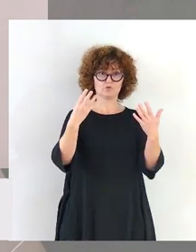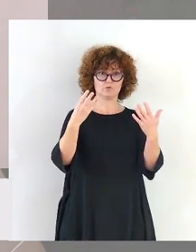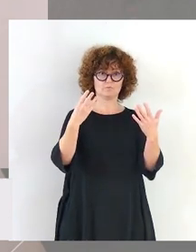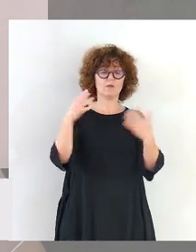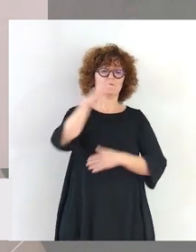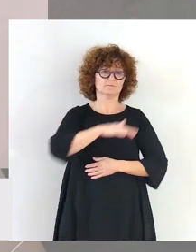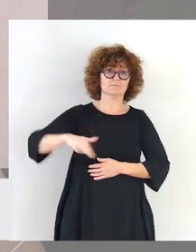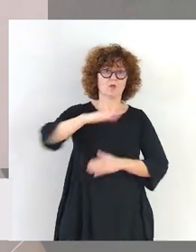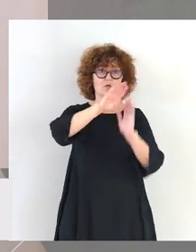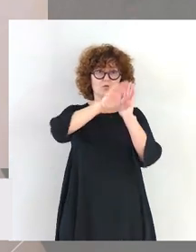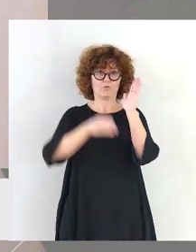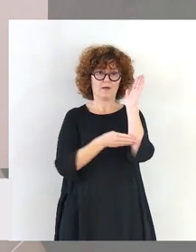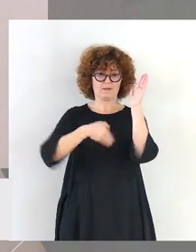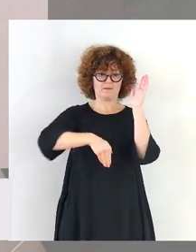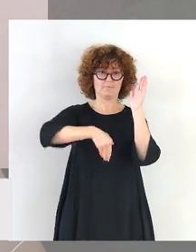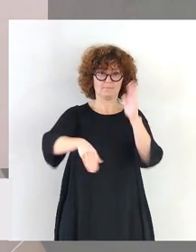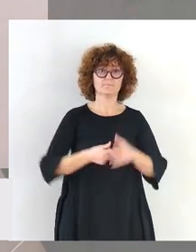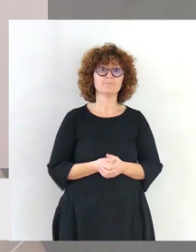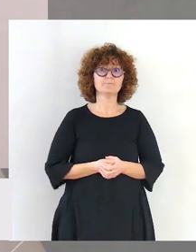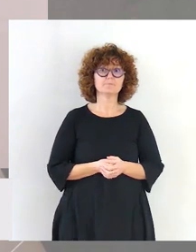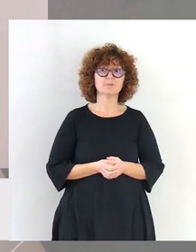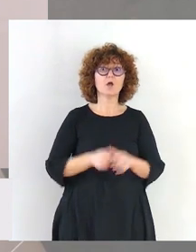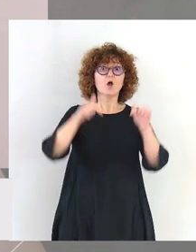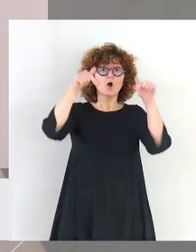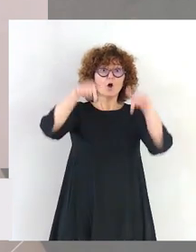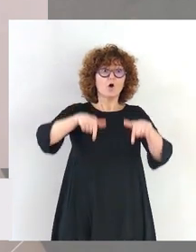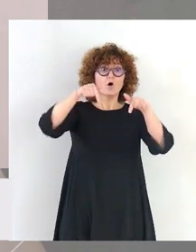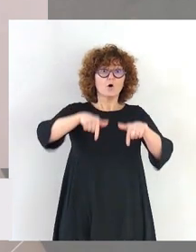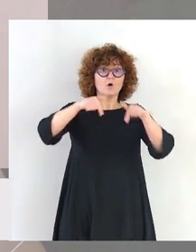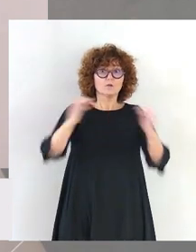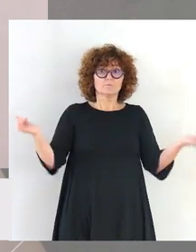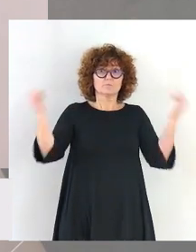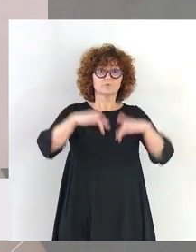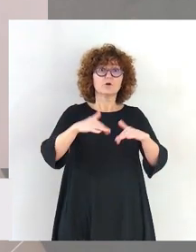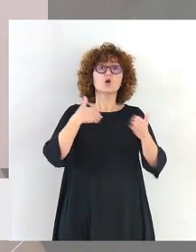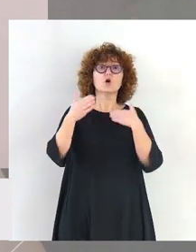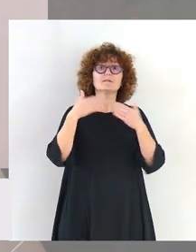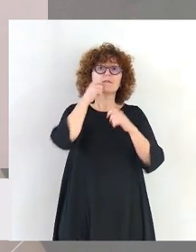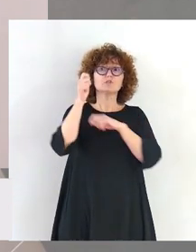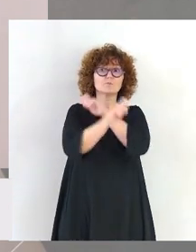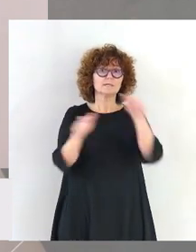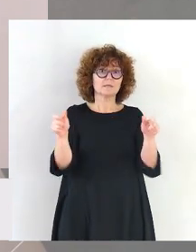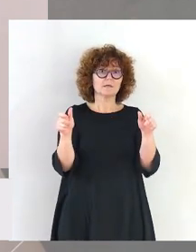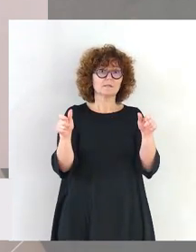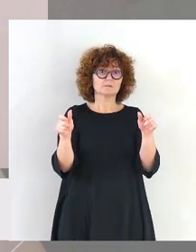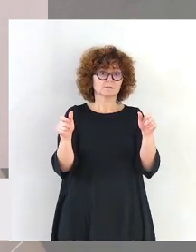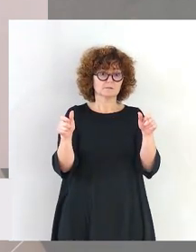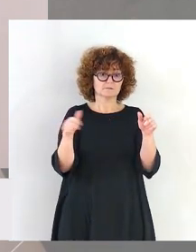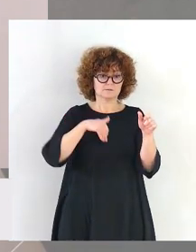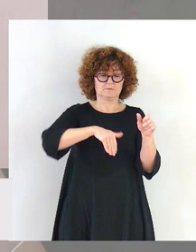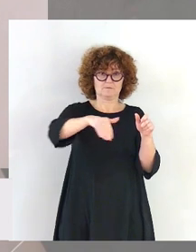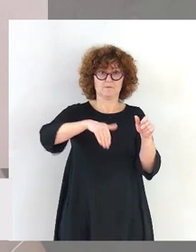en Dubai este año hoy aquí Con nuestro encuentro conversaciones humanitarias hacia un mundo